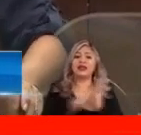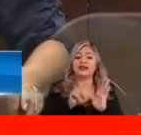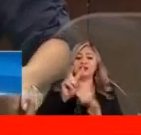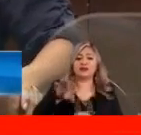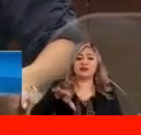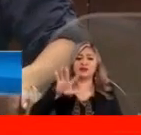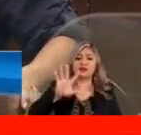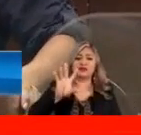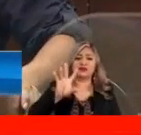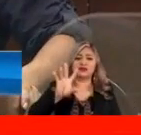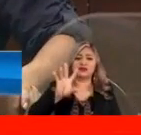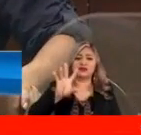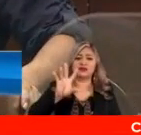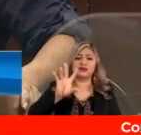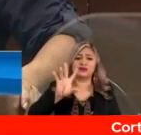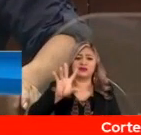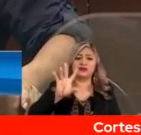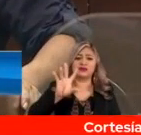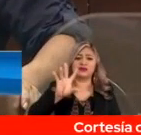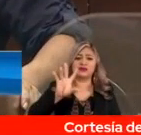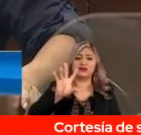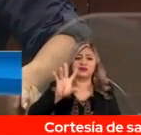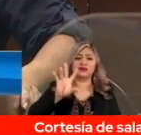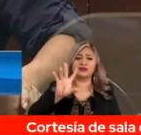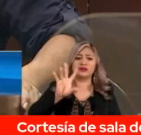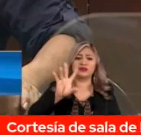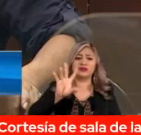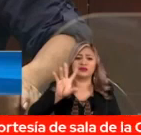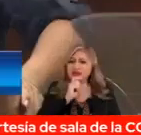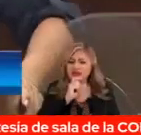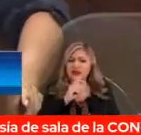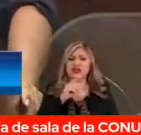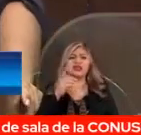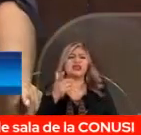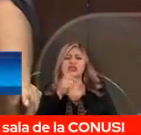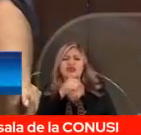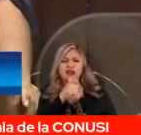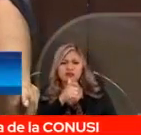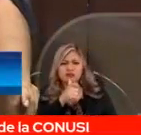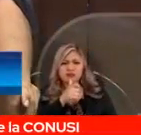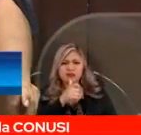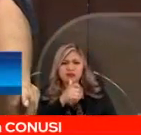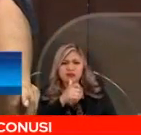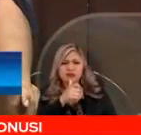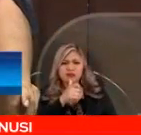201, eso fue lo que le garantizó. La crisis la está cargando el pueblo, la crisis del COVID.